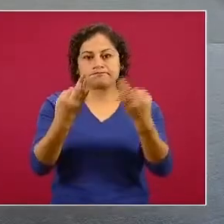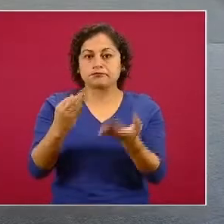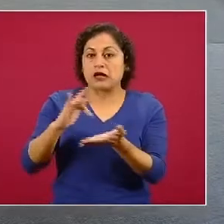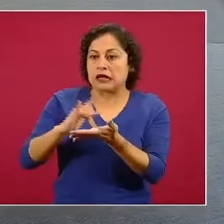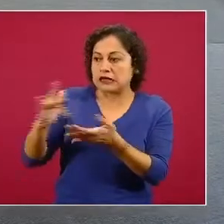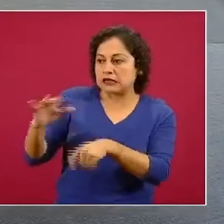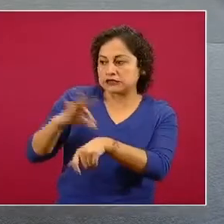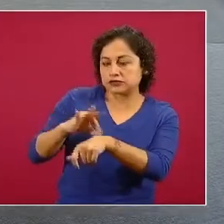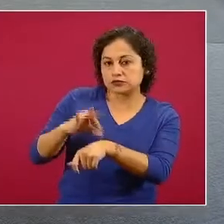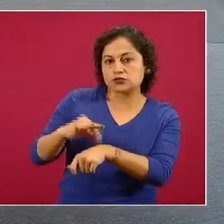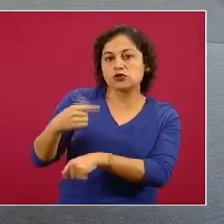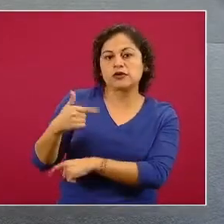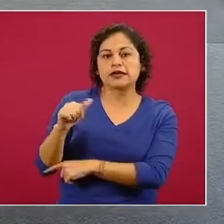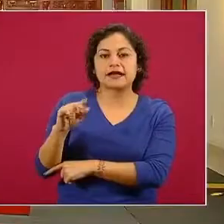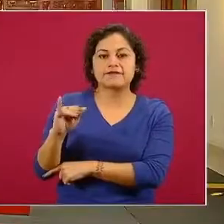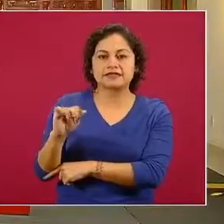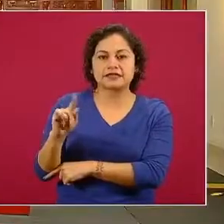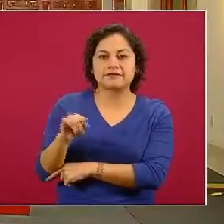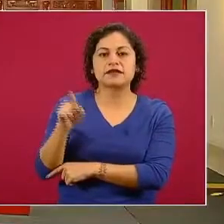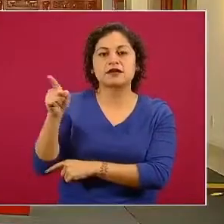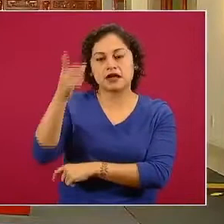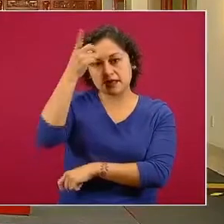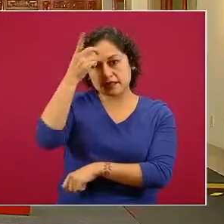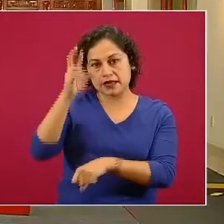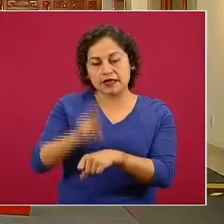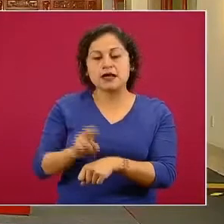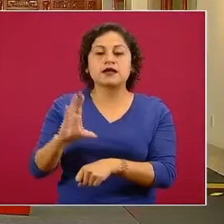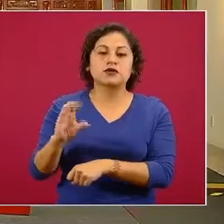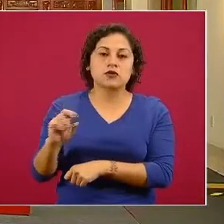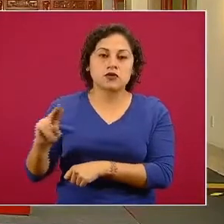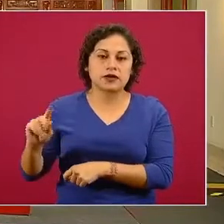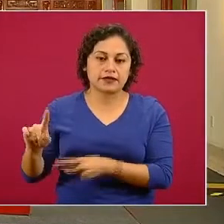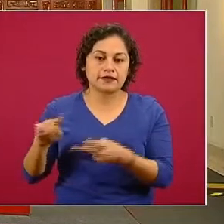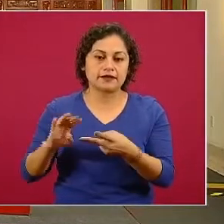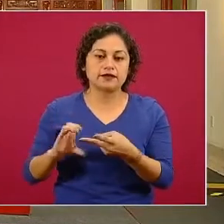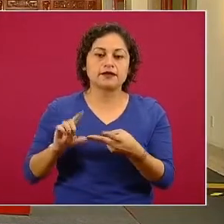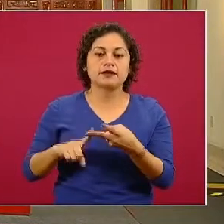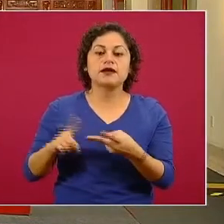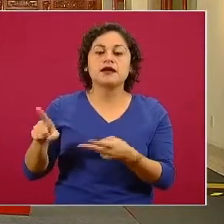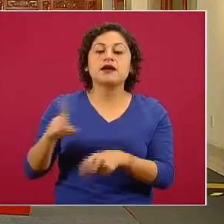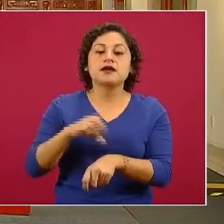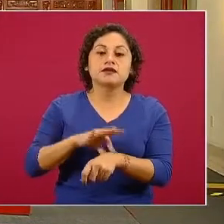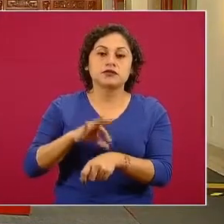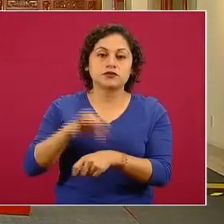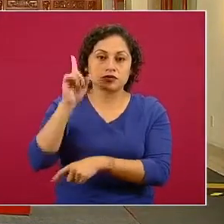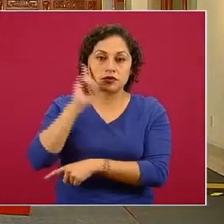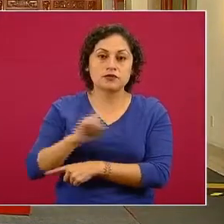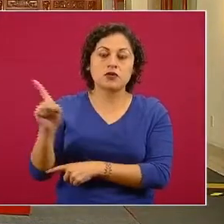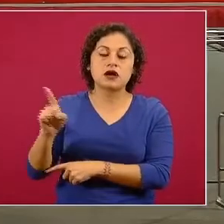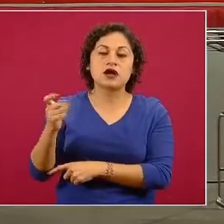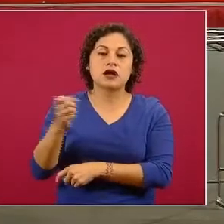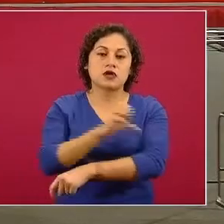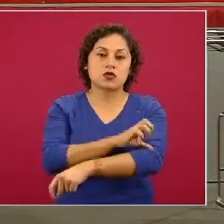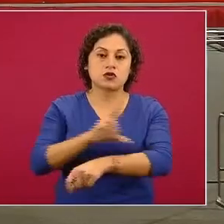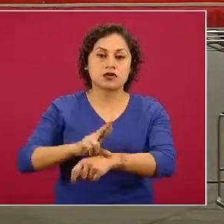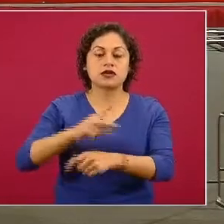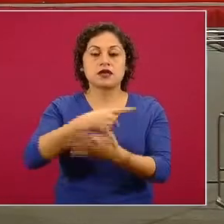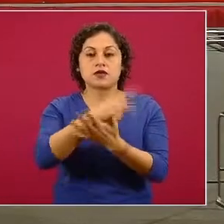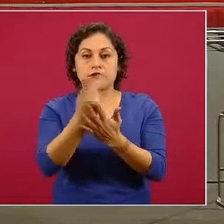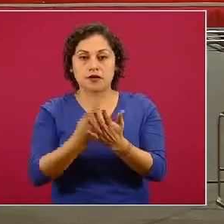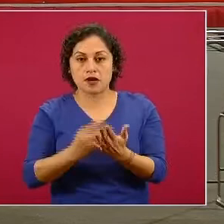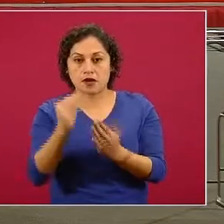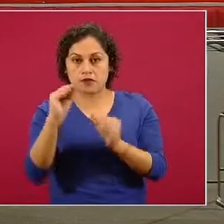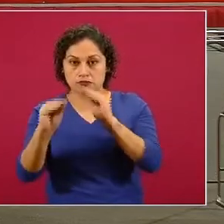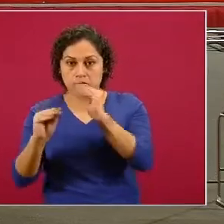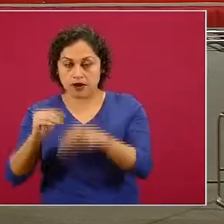Sabiki, comisionado nacional contra las adicciones, a la doctora Evalinda Barrón, coordinadora técnica de la Estrategia Nacional de Prevención de Adicciones, y